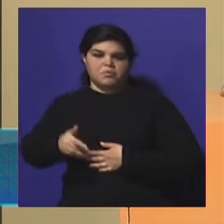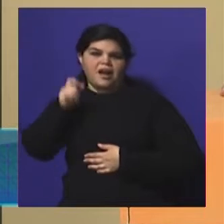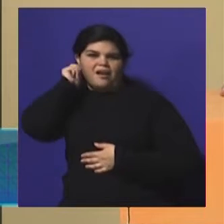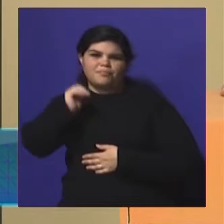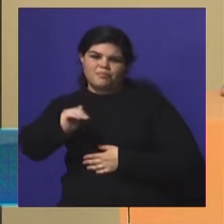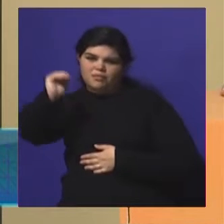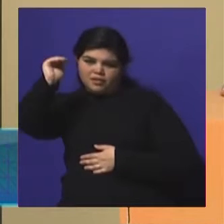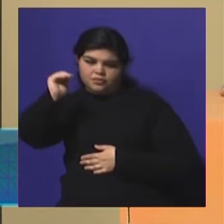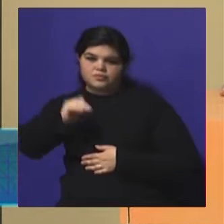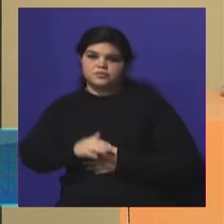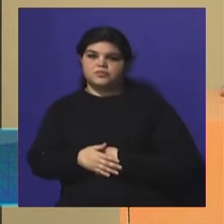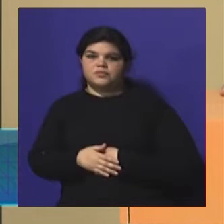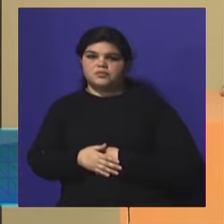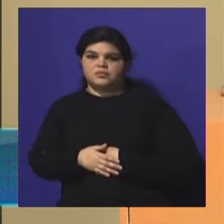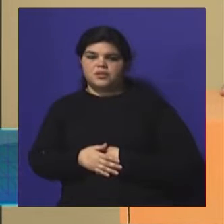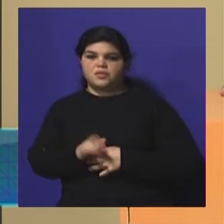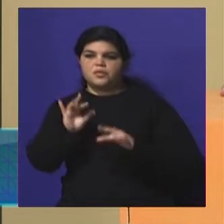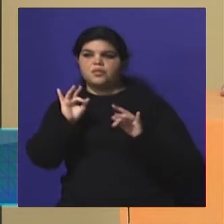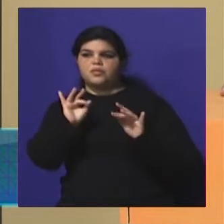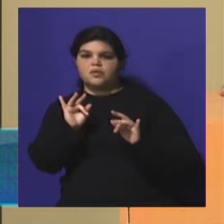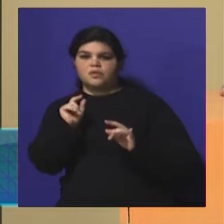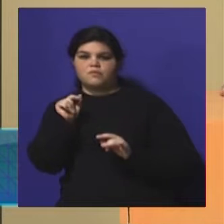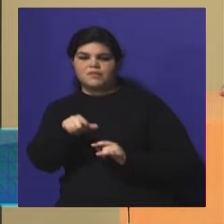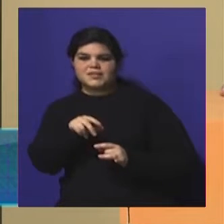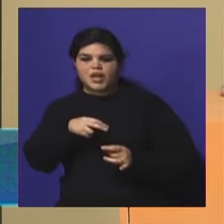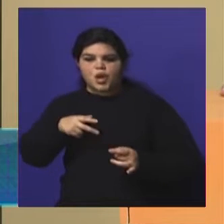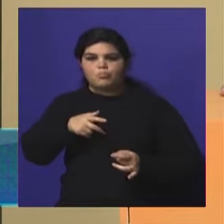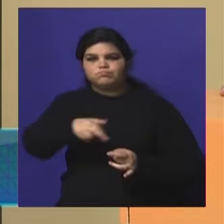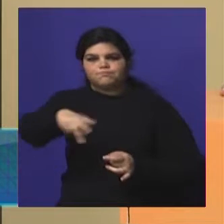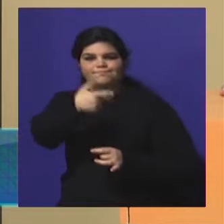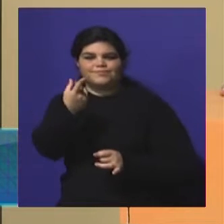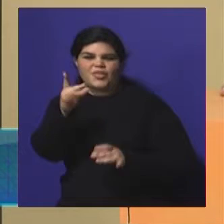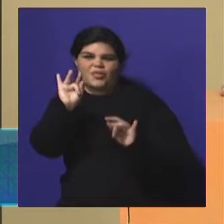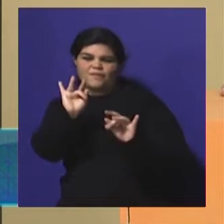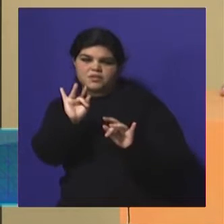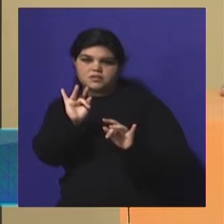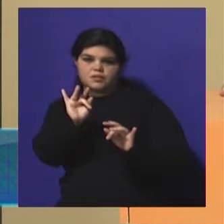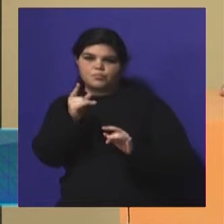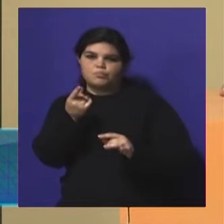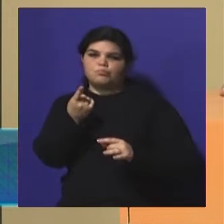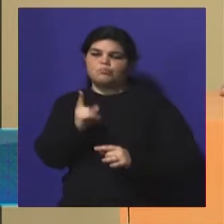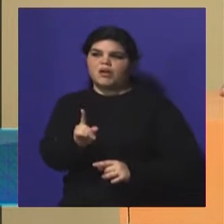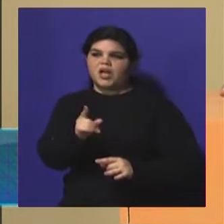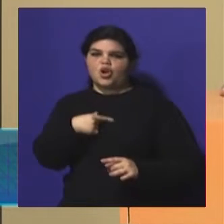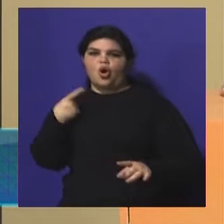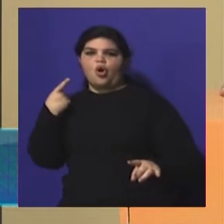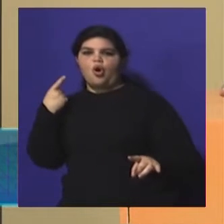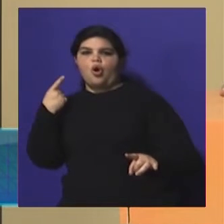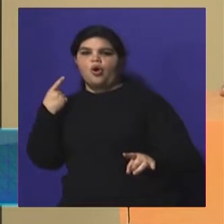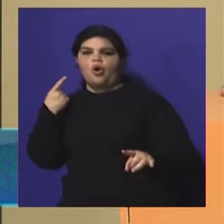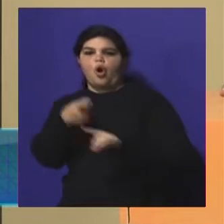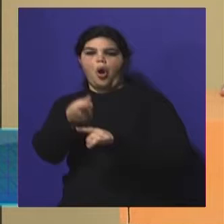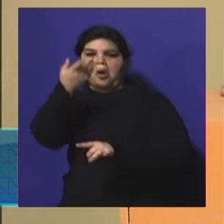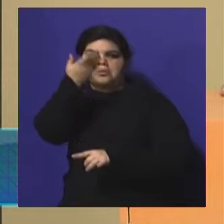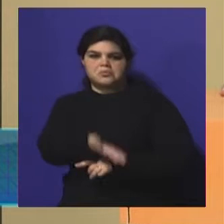una dificultad de poder movilizarse, pero no hubo un gesto en contra del rey, exceptuando en